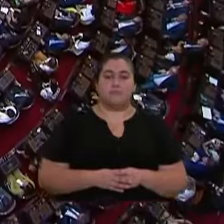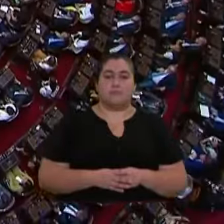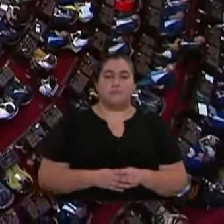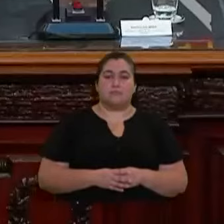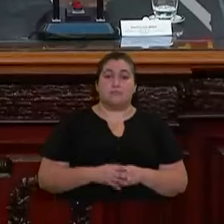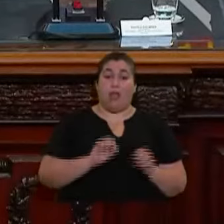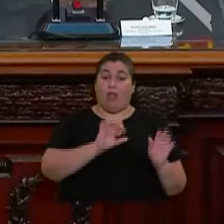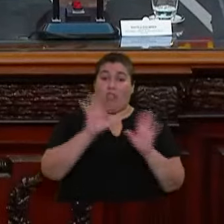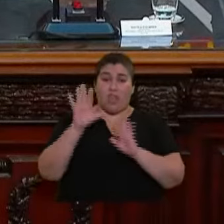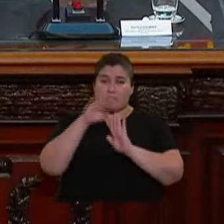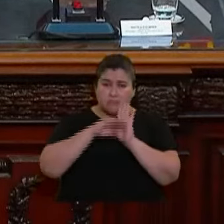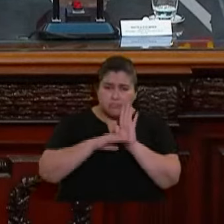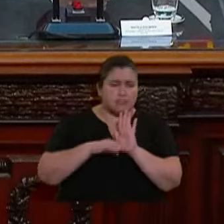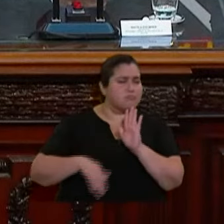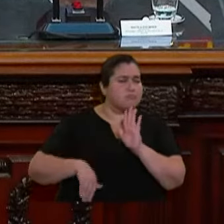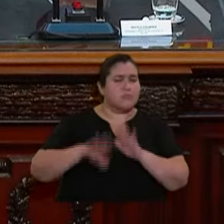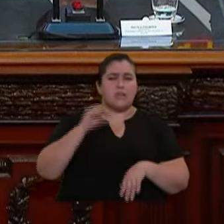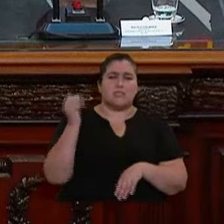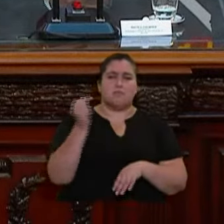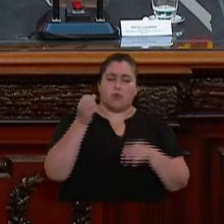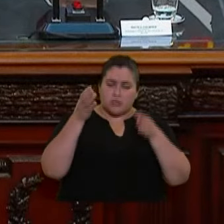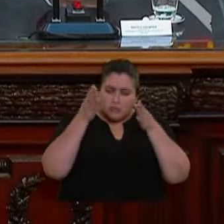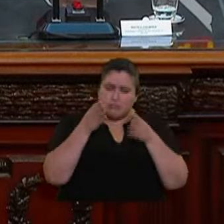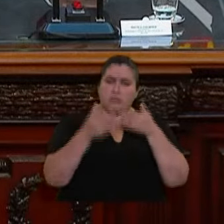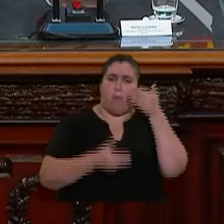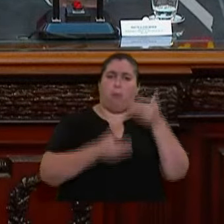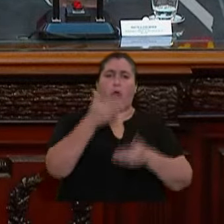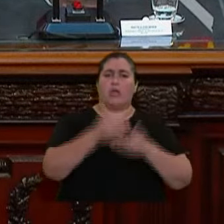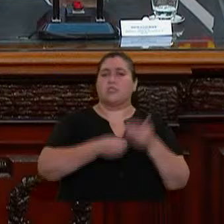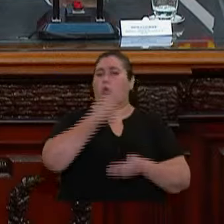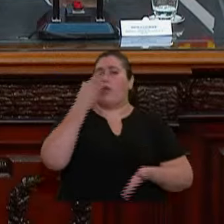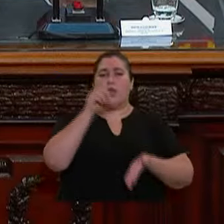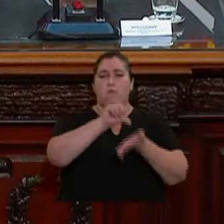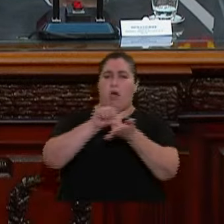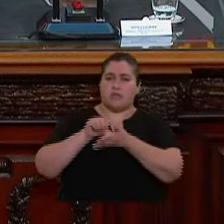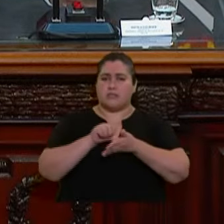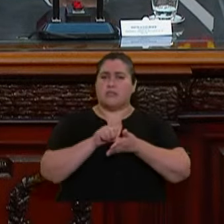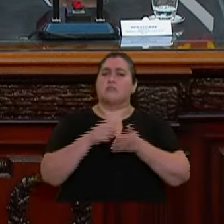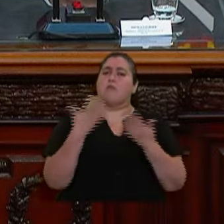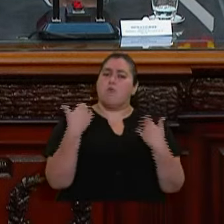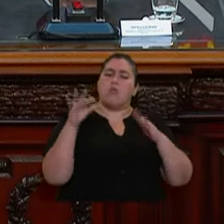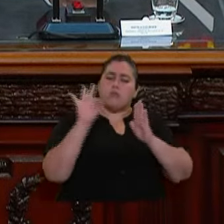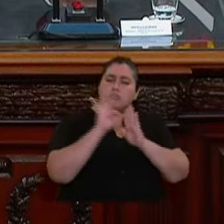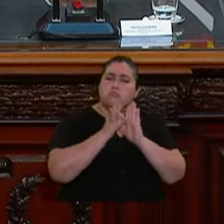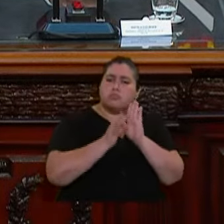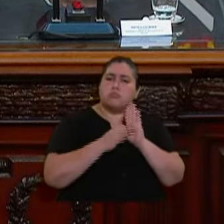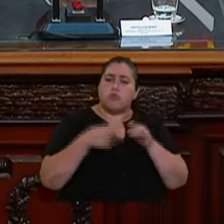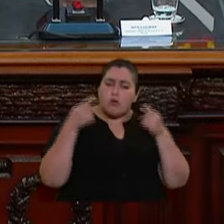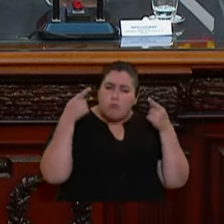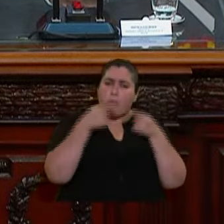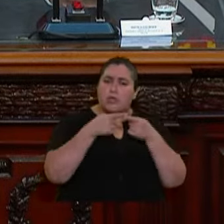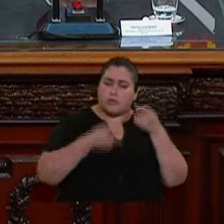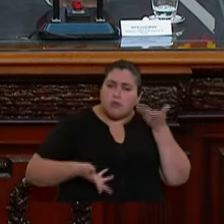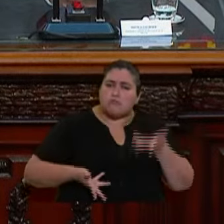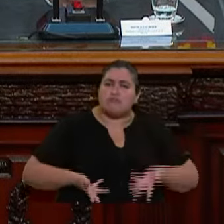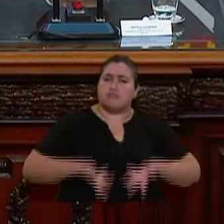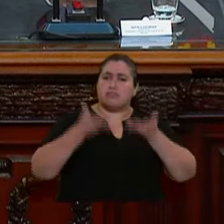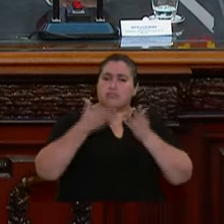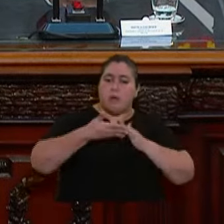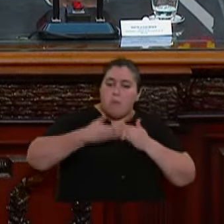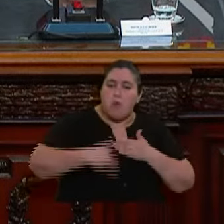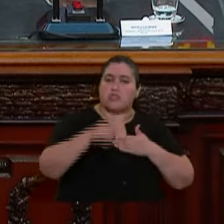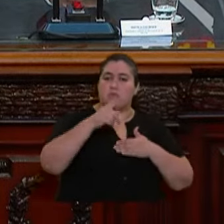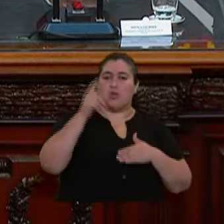Estas 10 ideas, que son las bases del progreso de cualquier nación, podrán sentar las condiciones del crecimiento argentino por los próximos 100